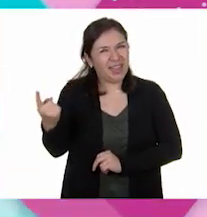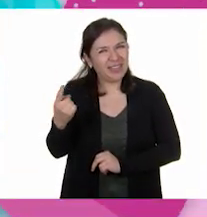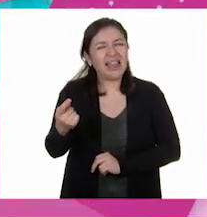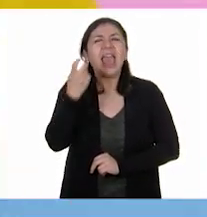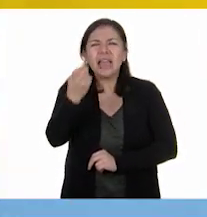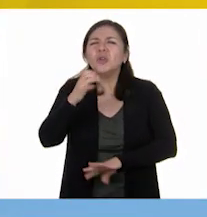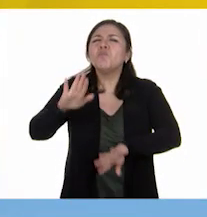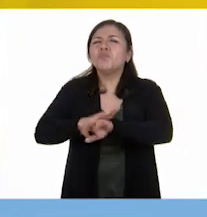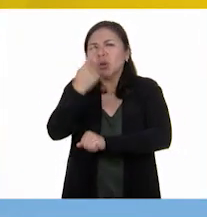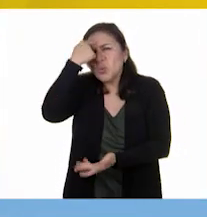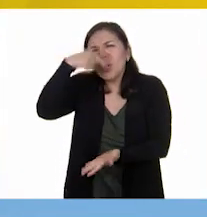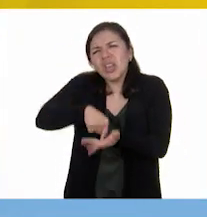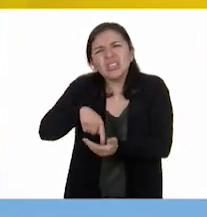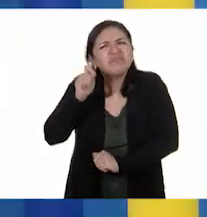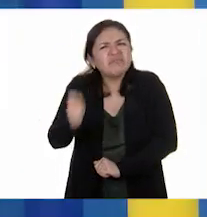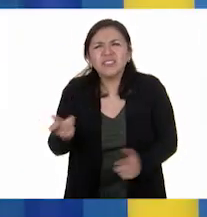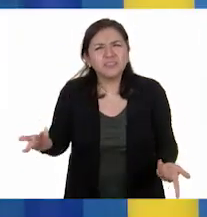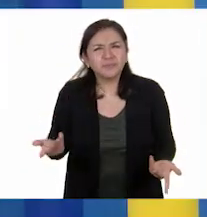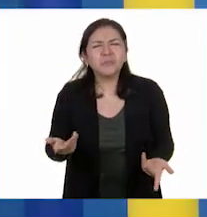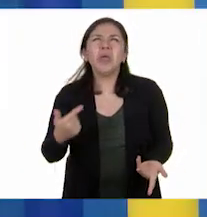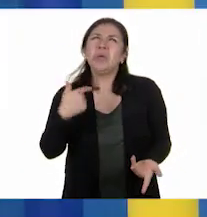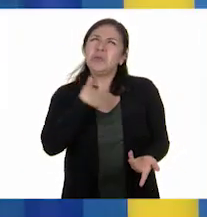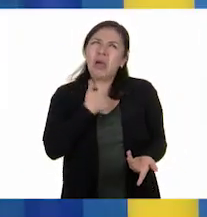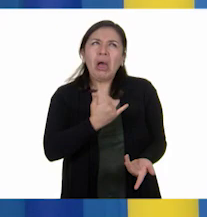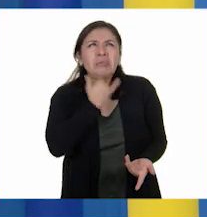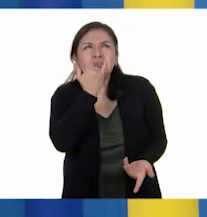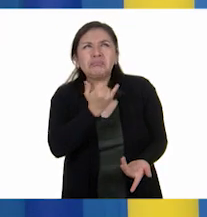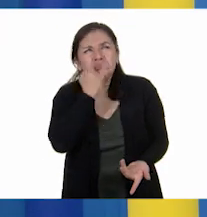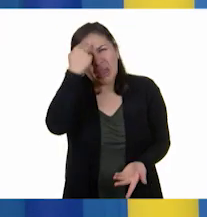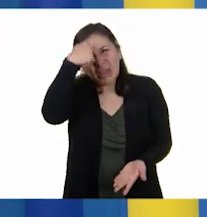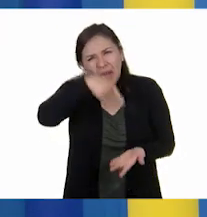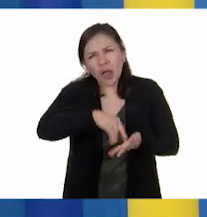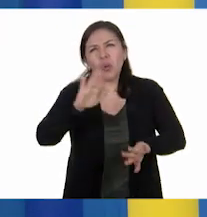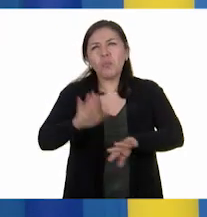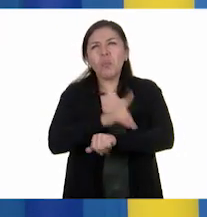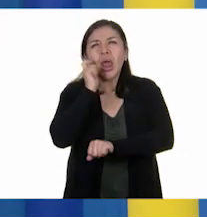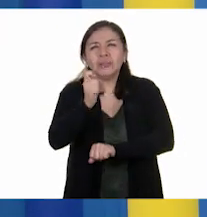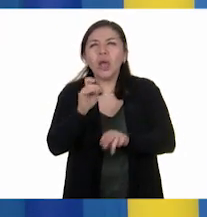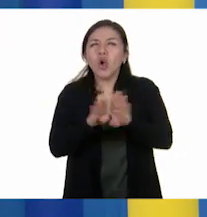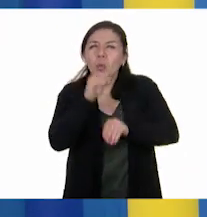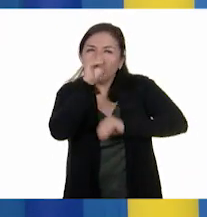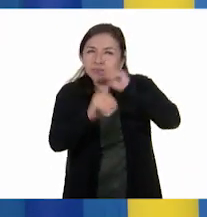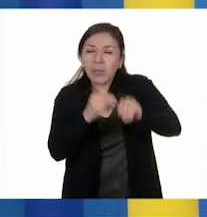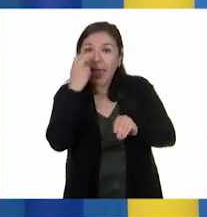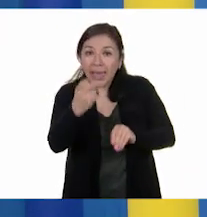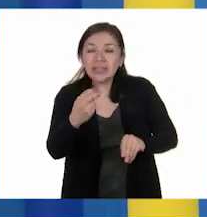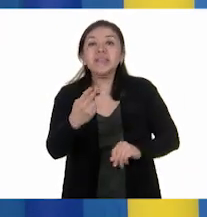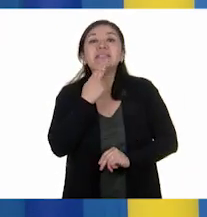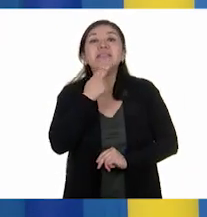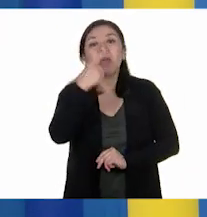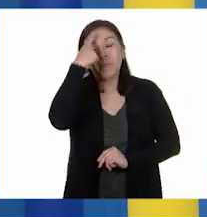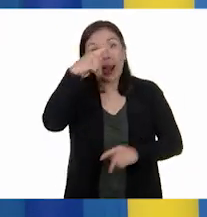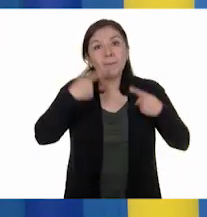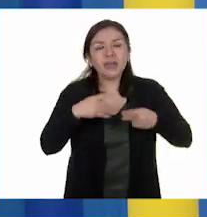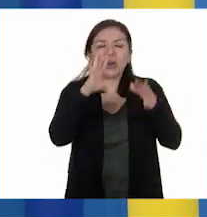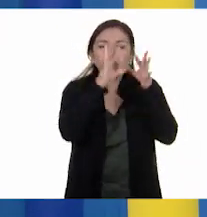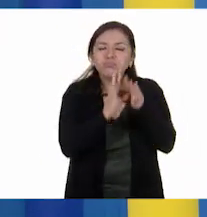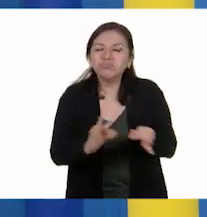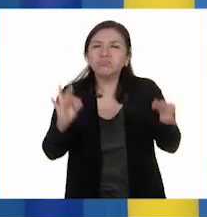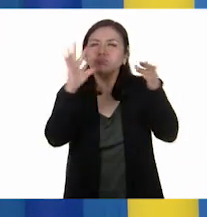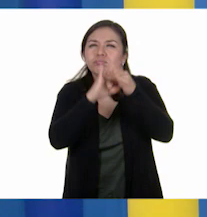qué crees que se deba eso? Supongo que al hecho de que esa clase de detalles le sirven al narrador para expresar de